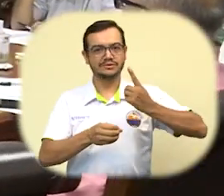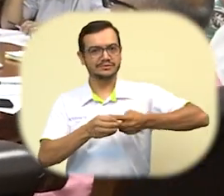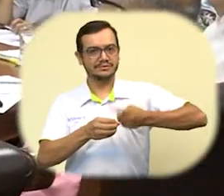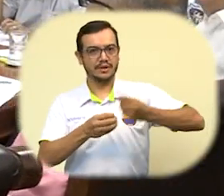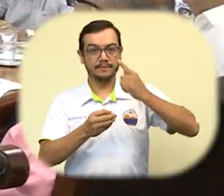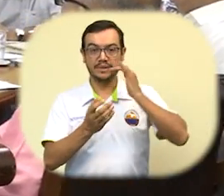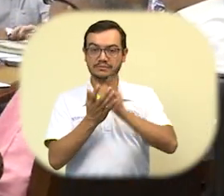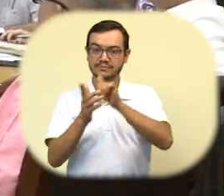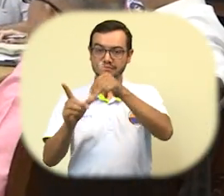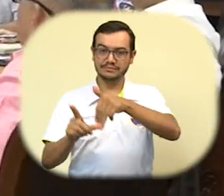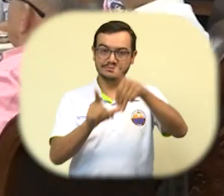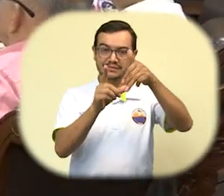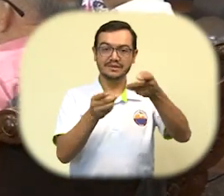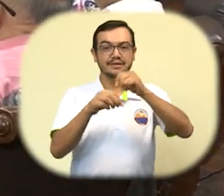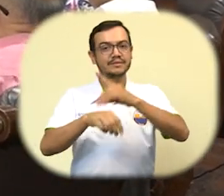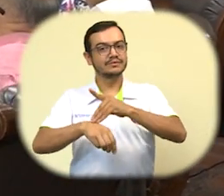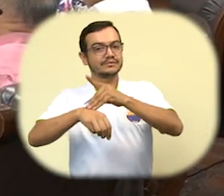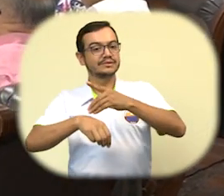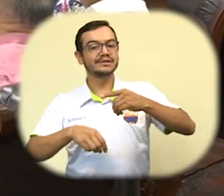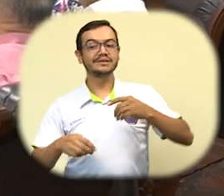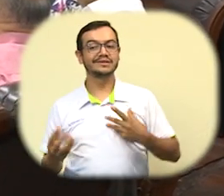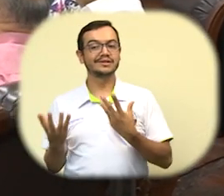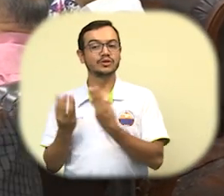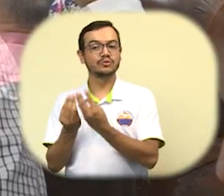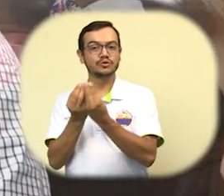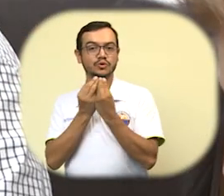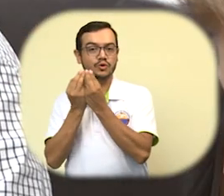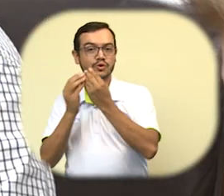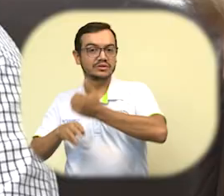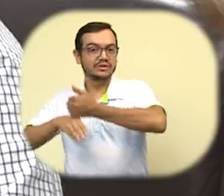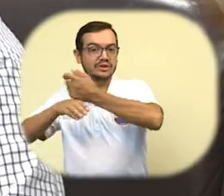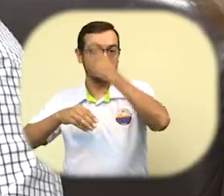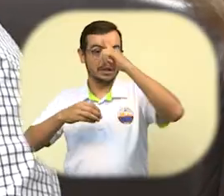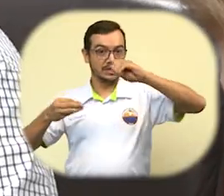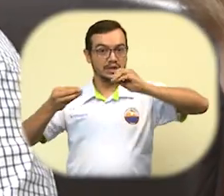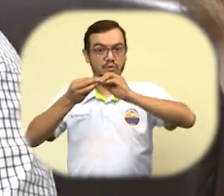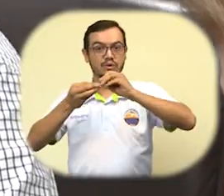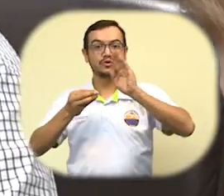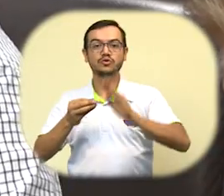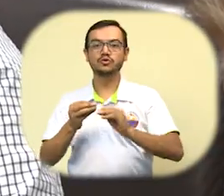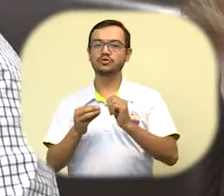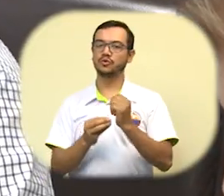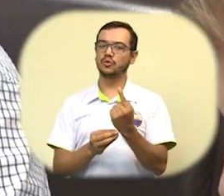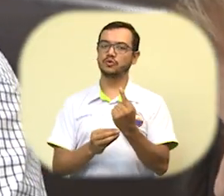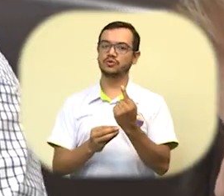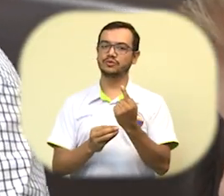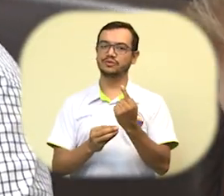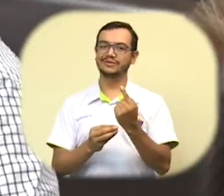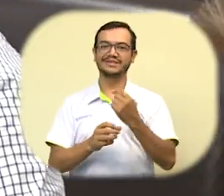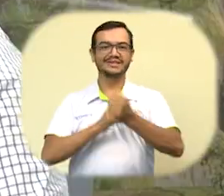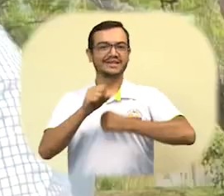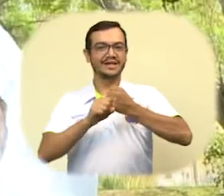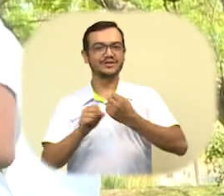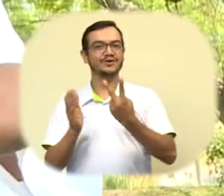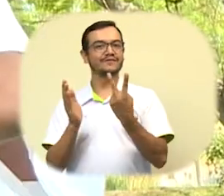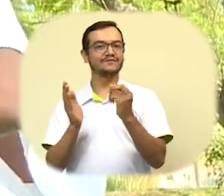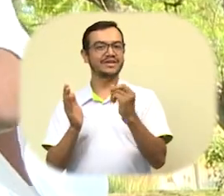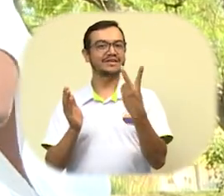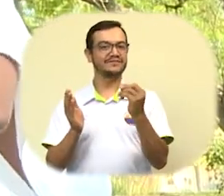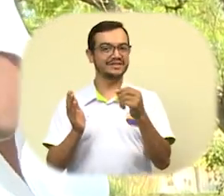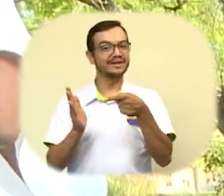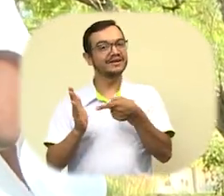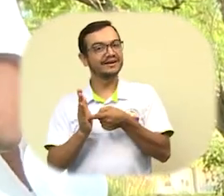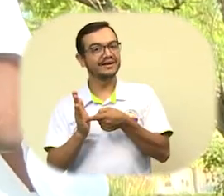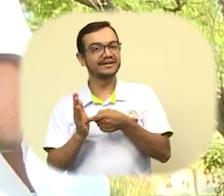doctorados, iniciativa que fue aprobada por el Consejo Superior a través del Acuerdo Número 1 de 2020, ha despertado en los